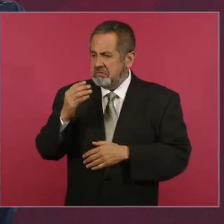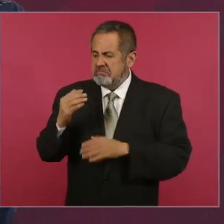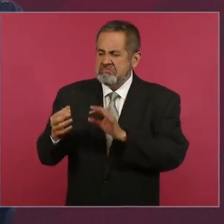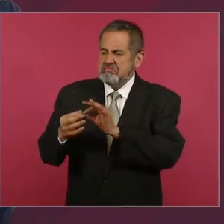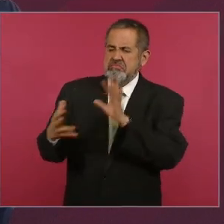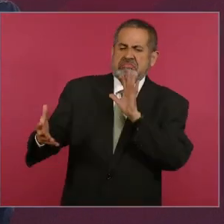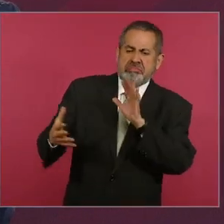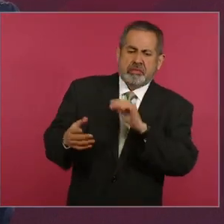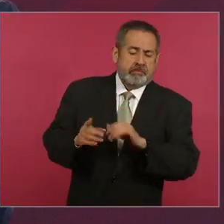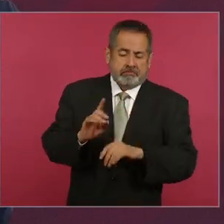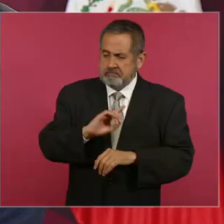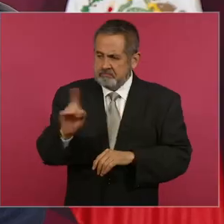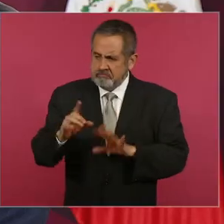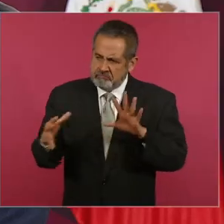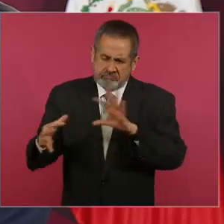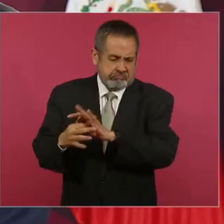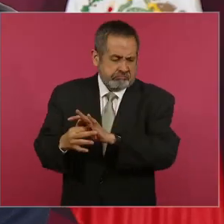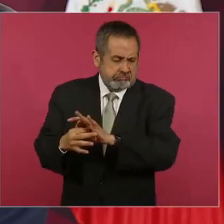ni vamos